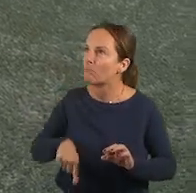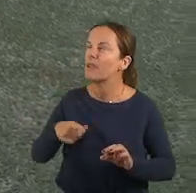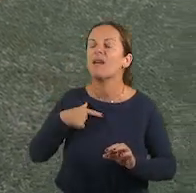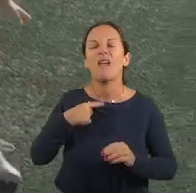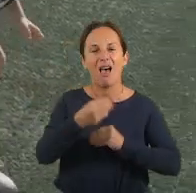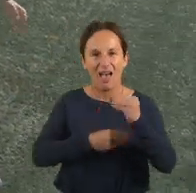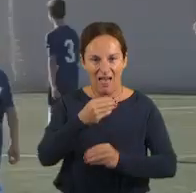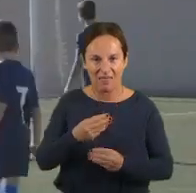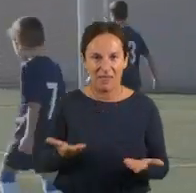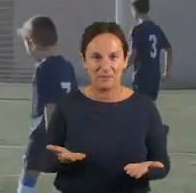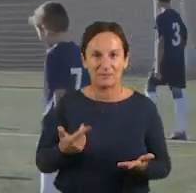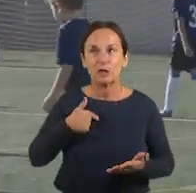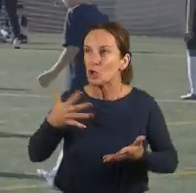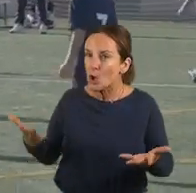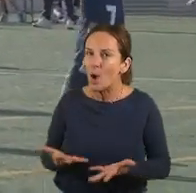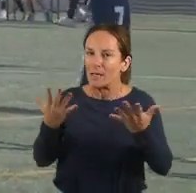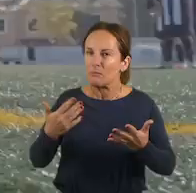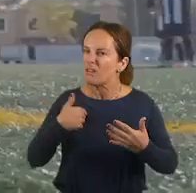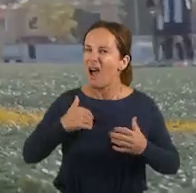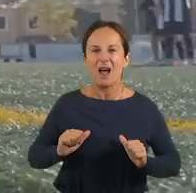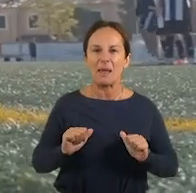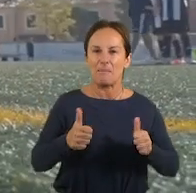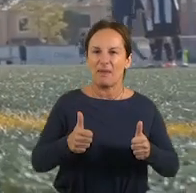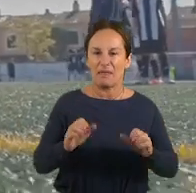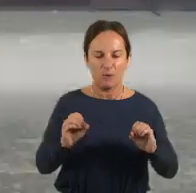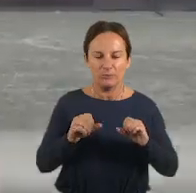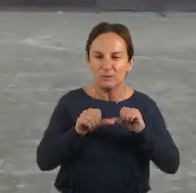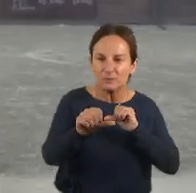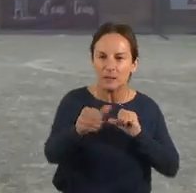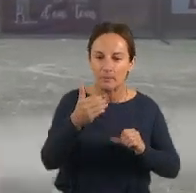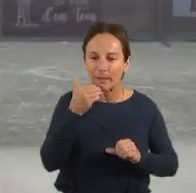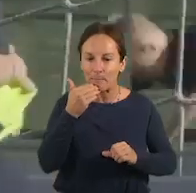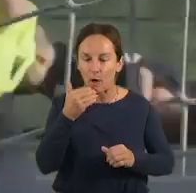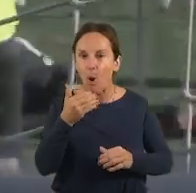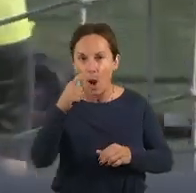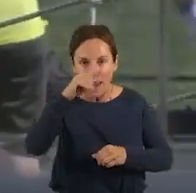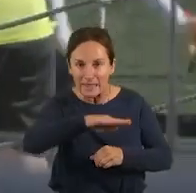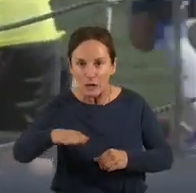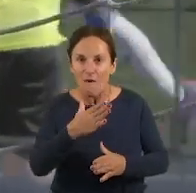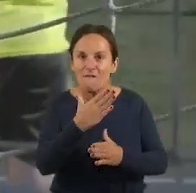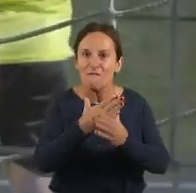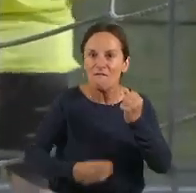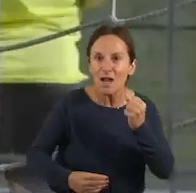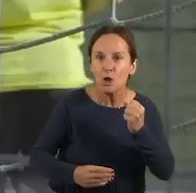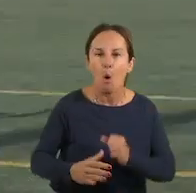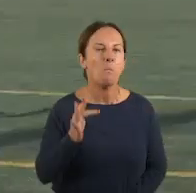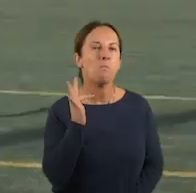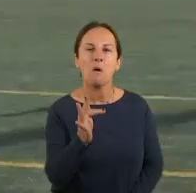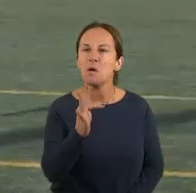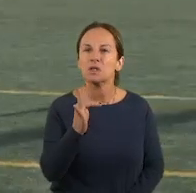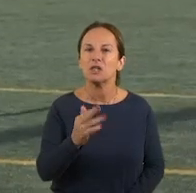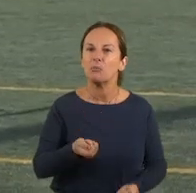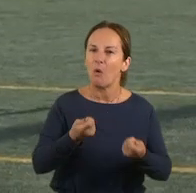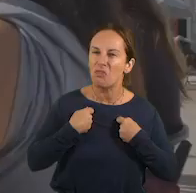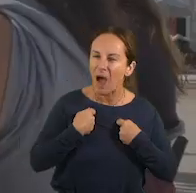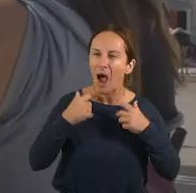dirán, nosotros también podemos conseguir todo esto. Entonces yo lo que os animo es que empecemos de ya a intentar ver el error como algo